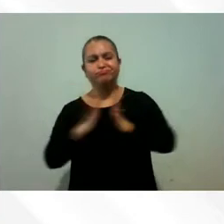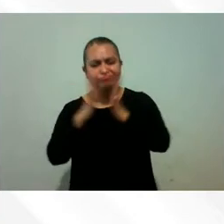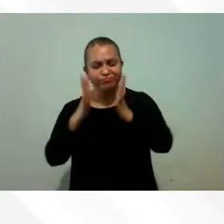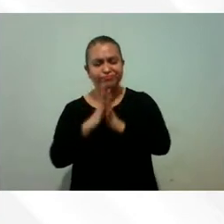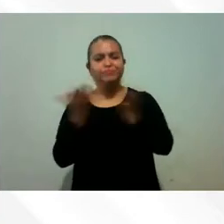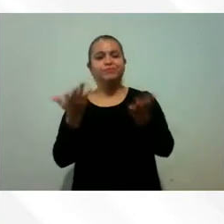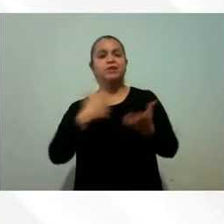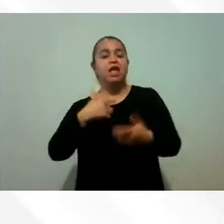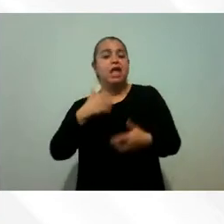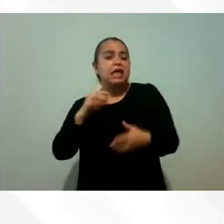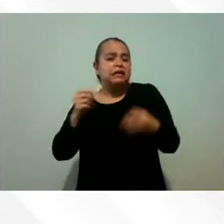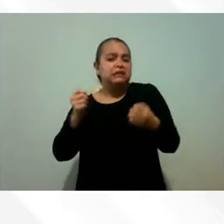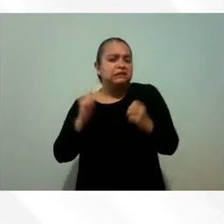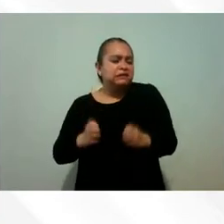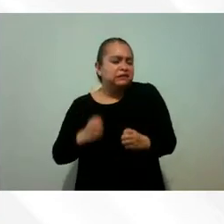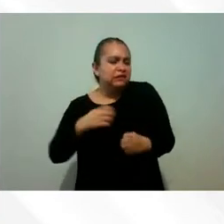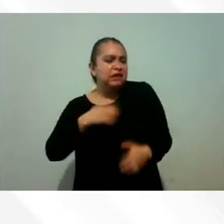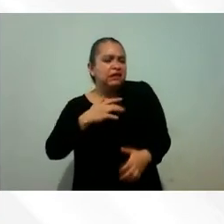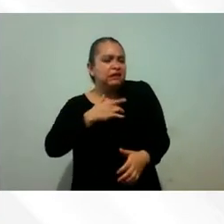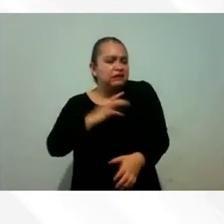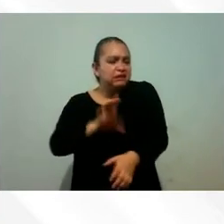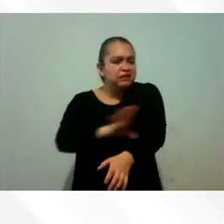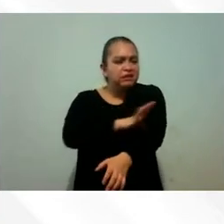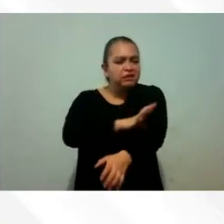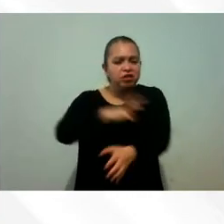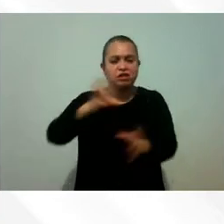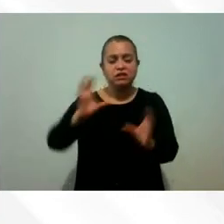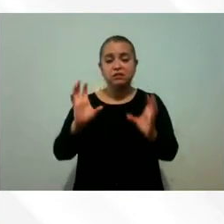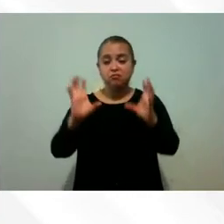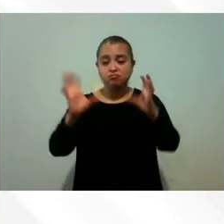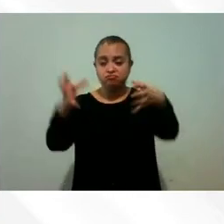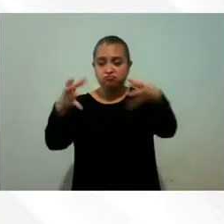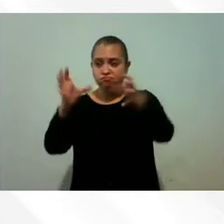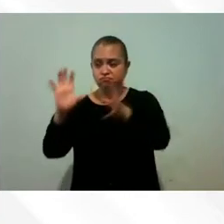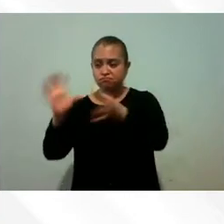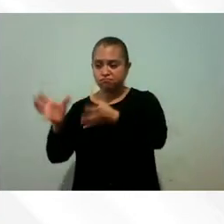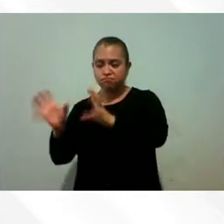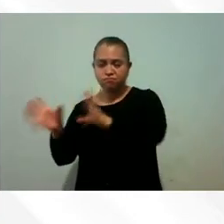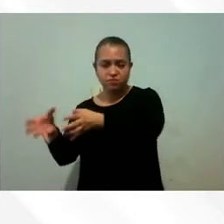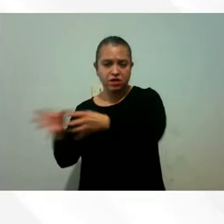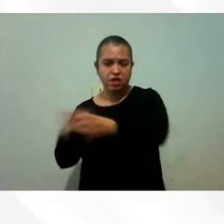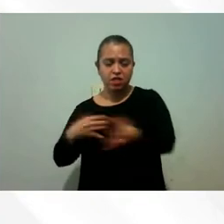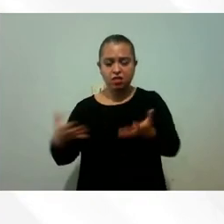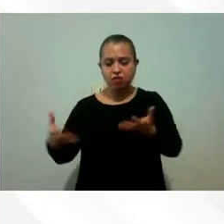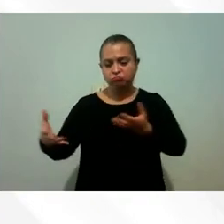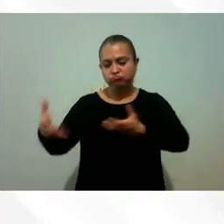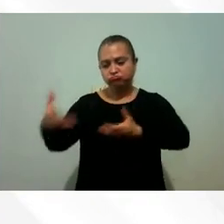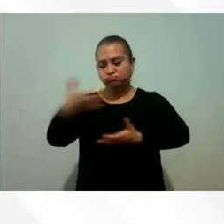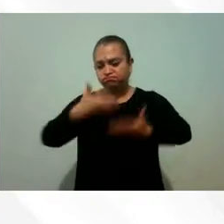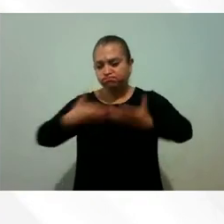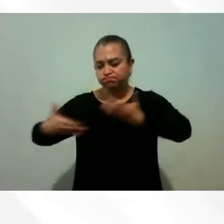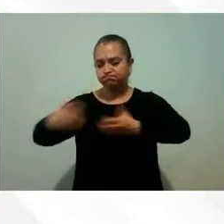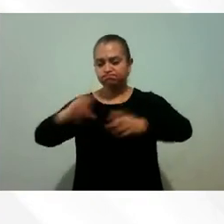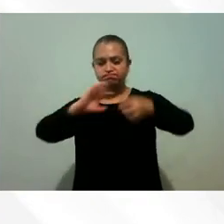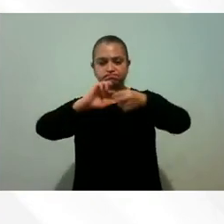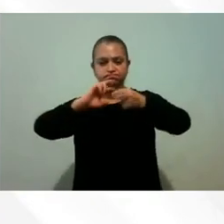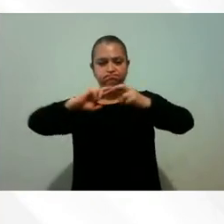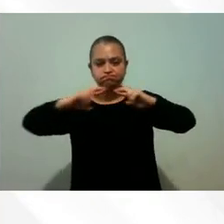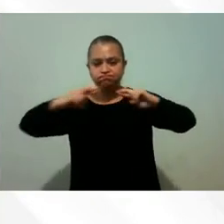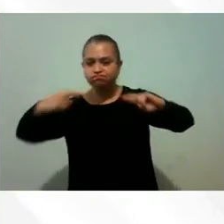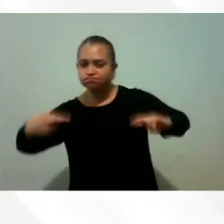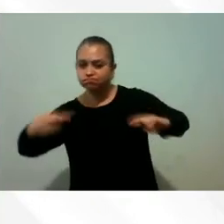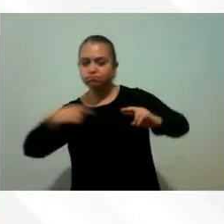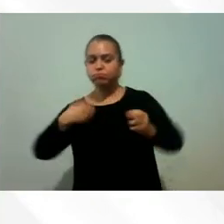diversas esferas de correspondencia con los alumnos, ¿no? ¿Cómo hacemos que eso que nace de